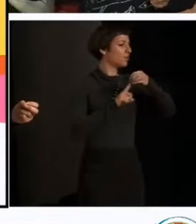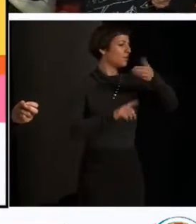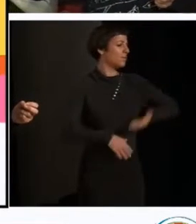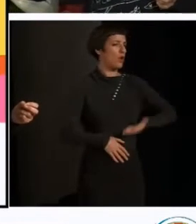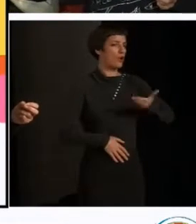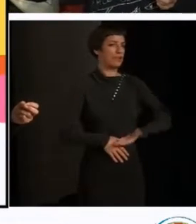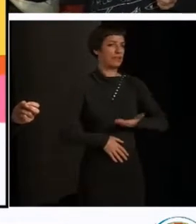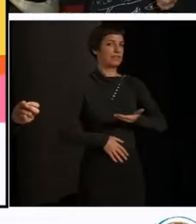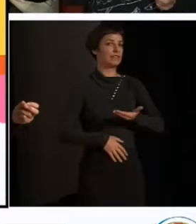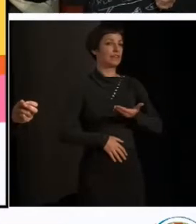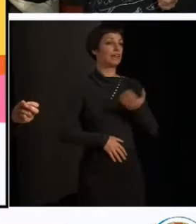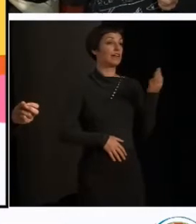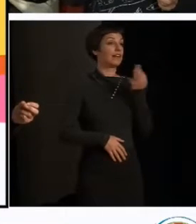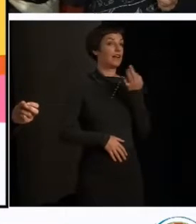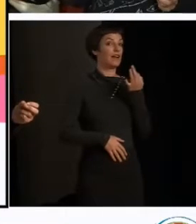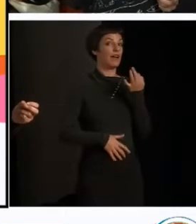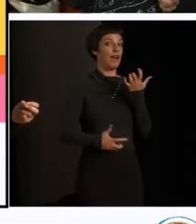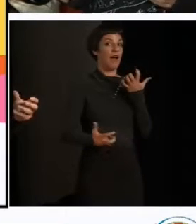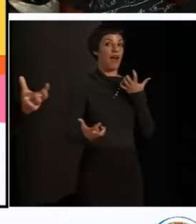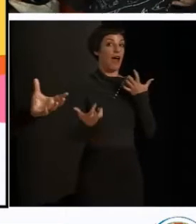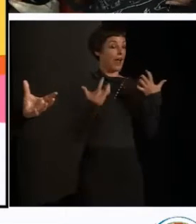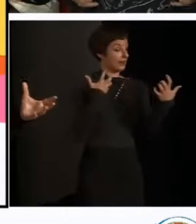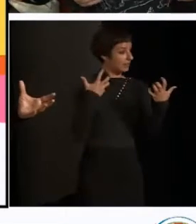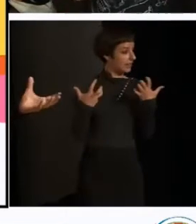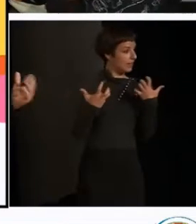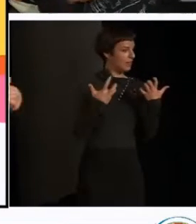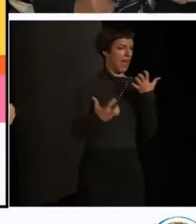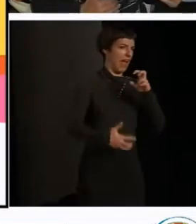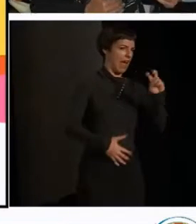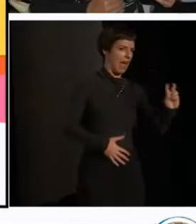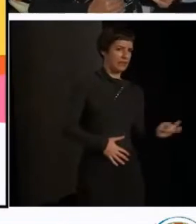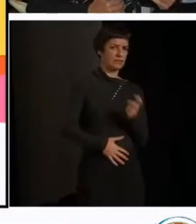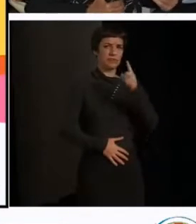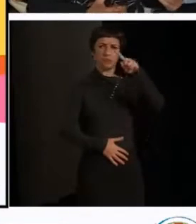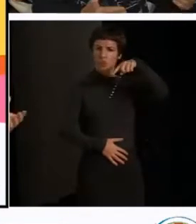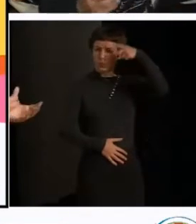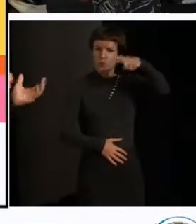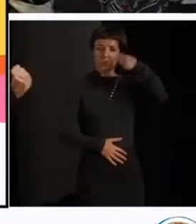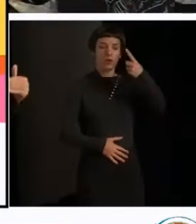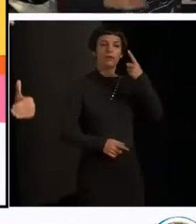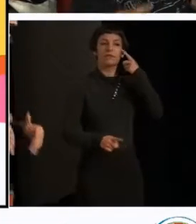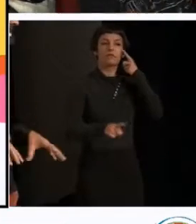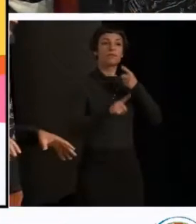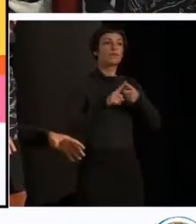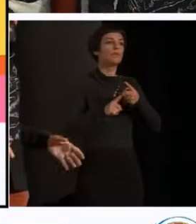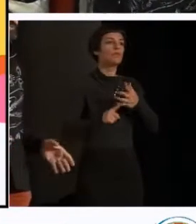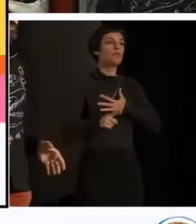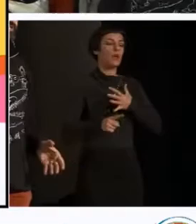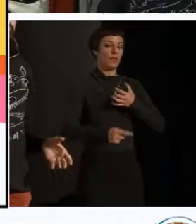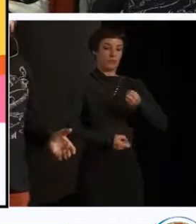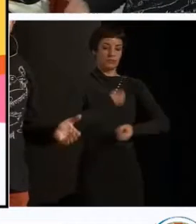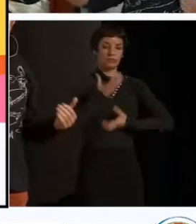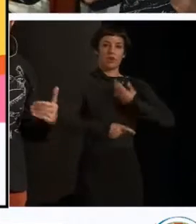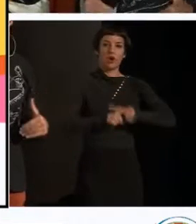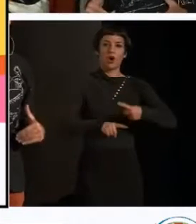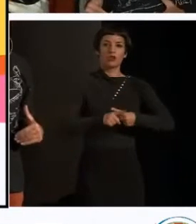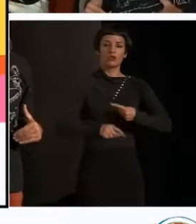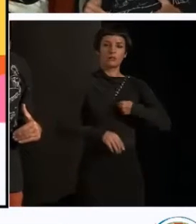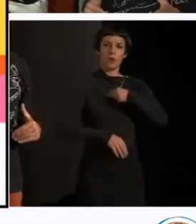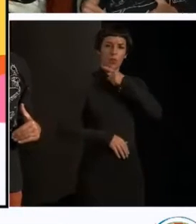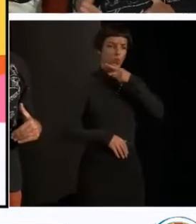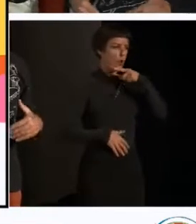es también el arte, las artes, la cultura, para poder expresar aquello que nos